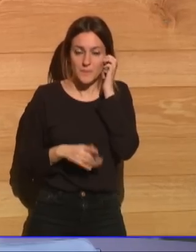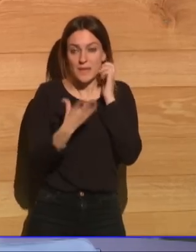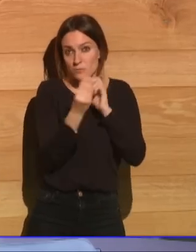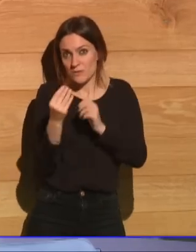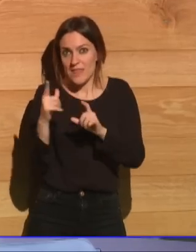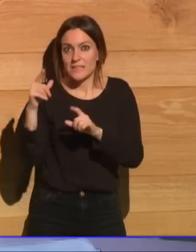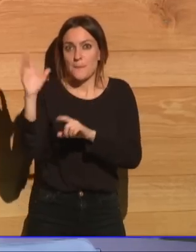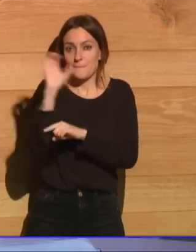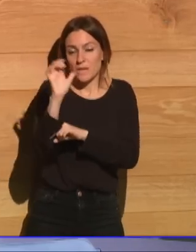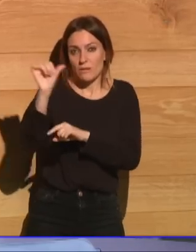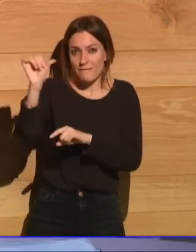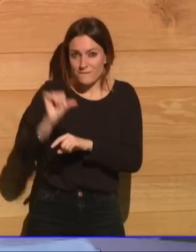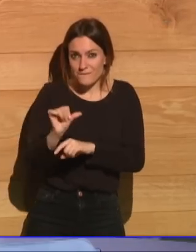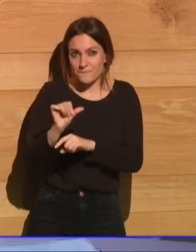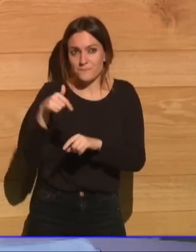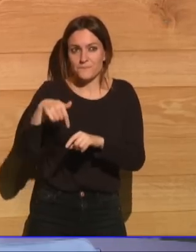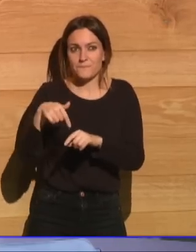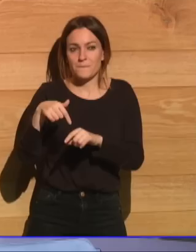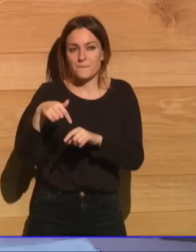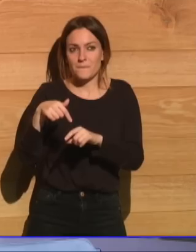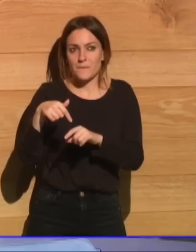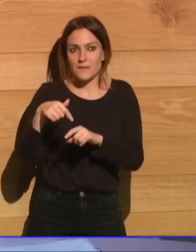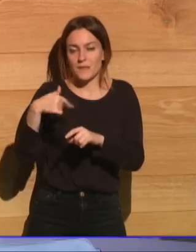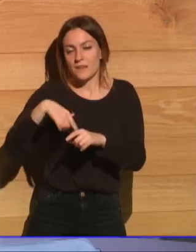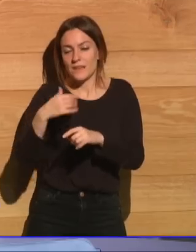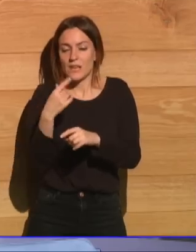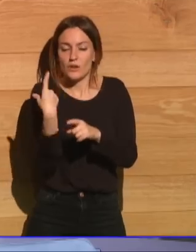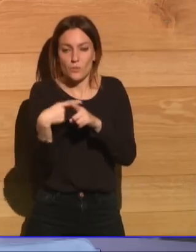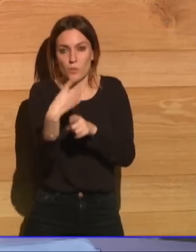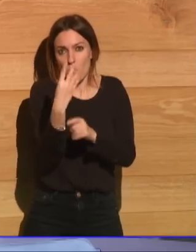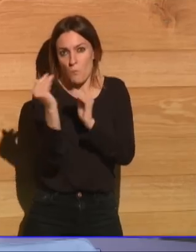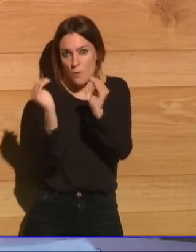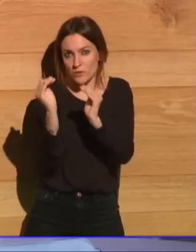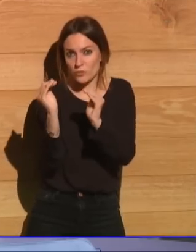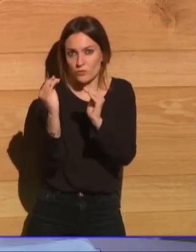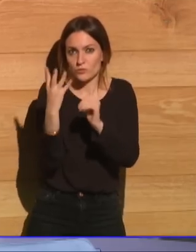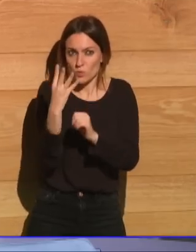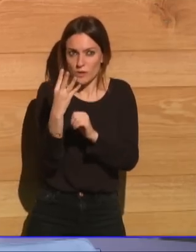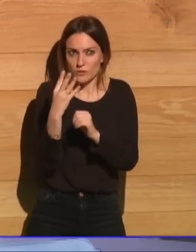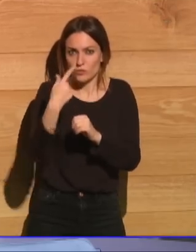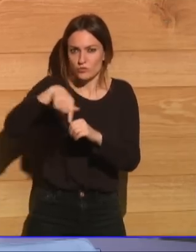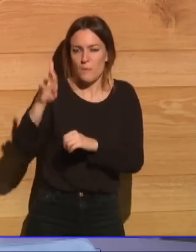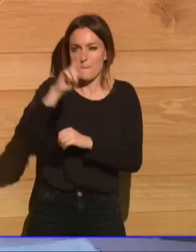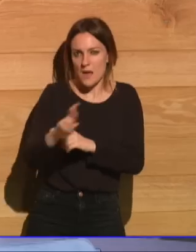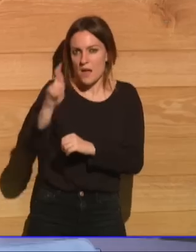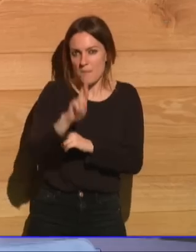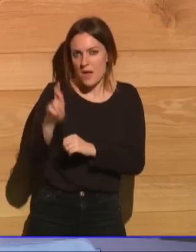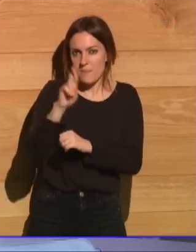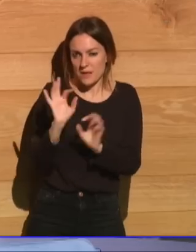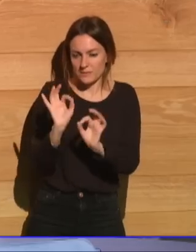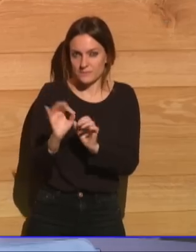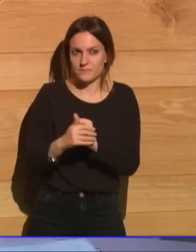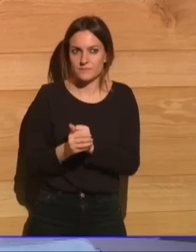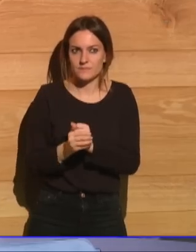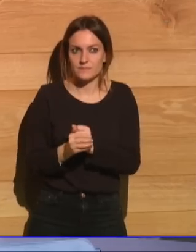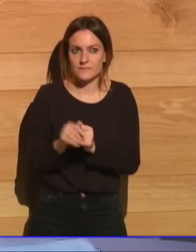4 grandes momentos que son los que la hacen eterna y que repetimos hasta el infinito, unos y otros. Y eso es